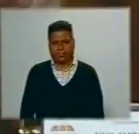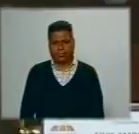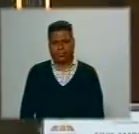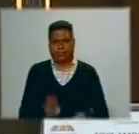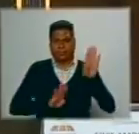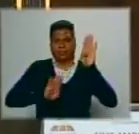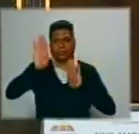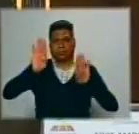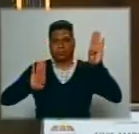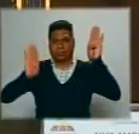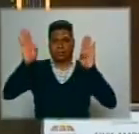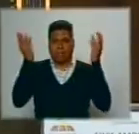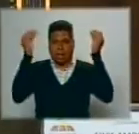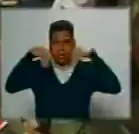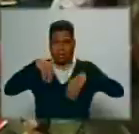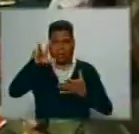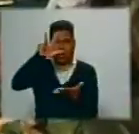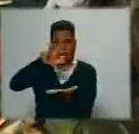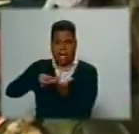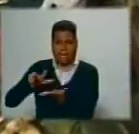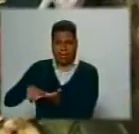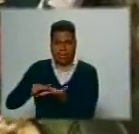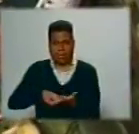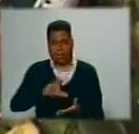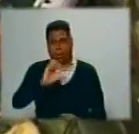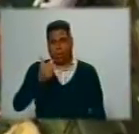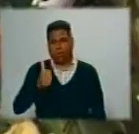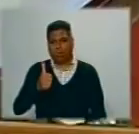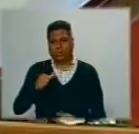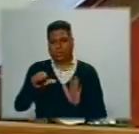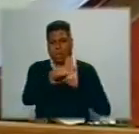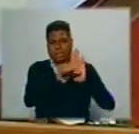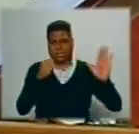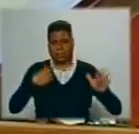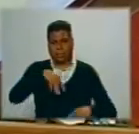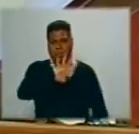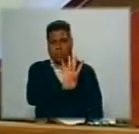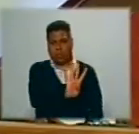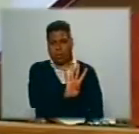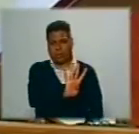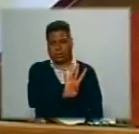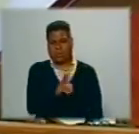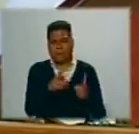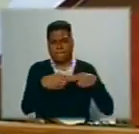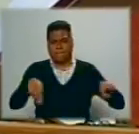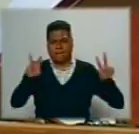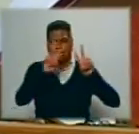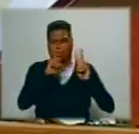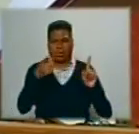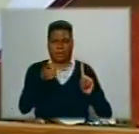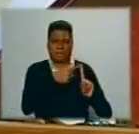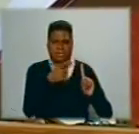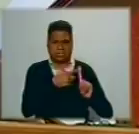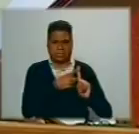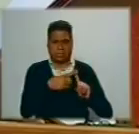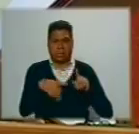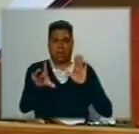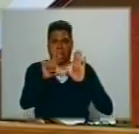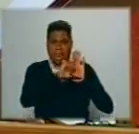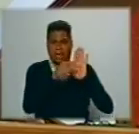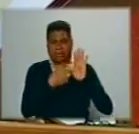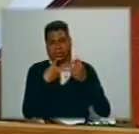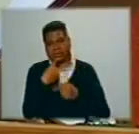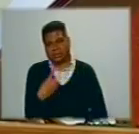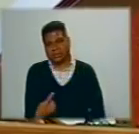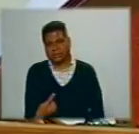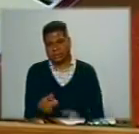acuerdo, aprobado. Siguiente artículo. Artículo 4, valores y principios. La presente ley constitucional se rige por los